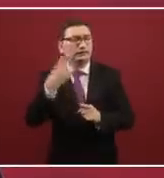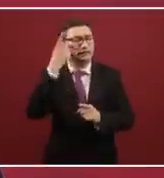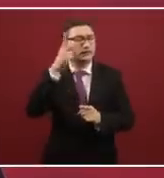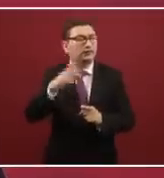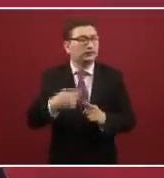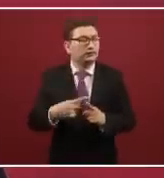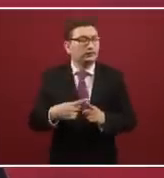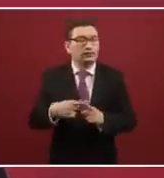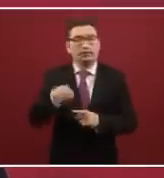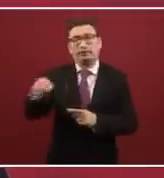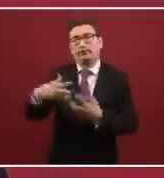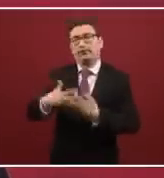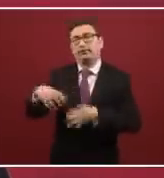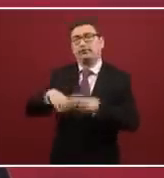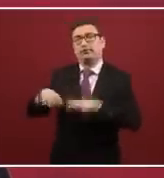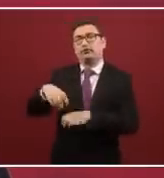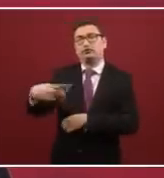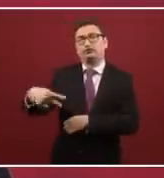empresa.